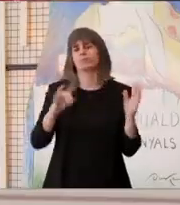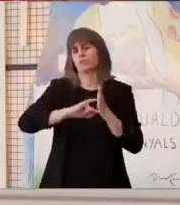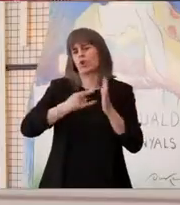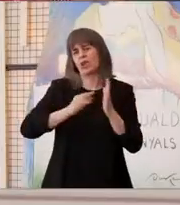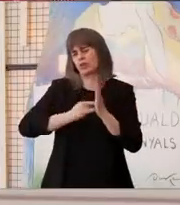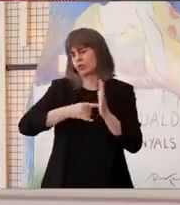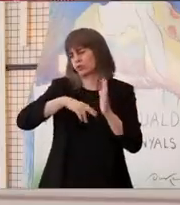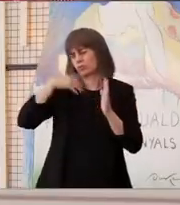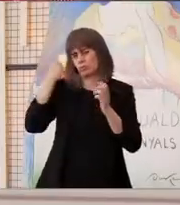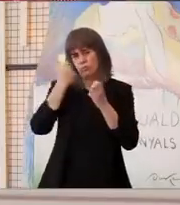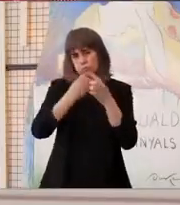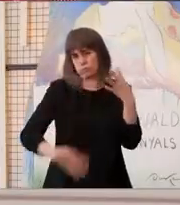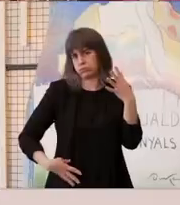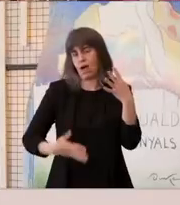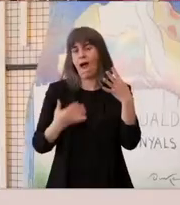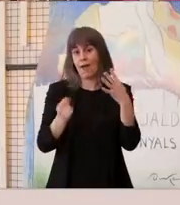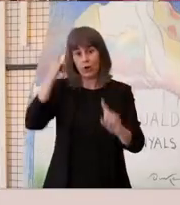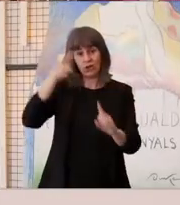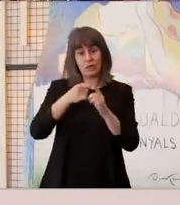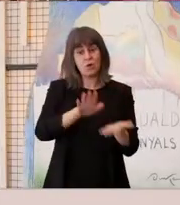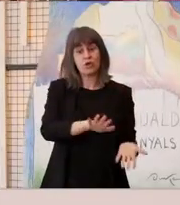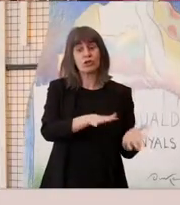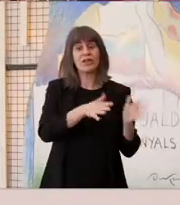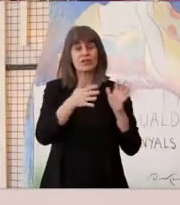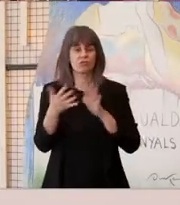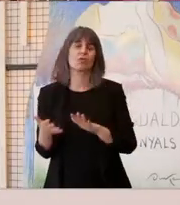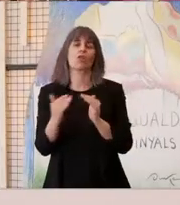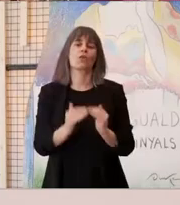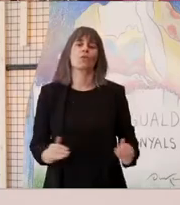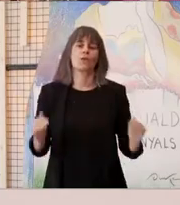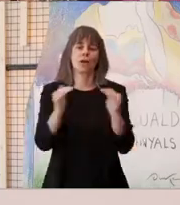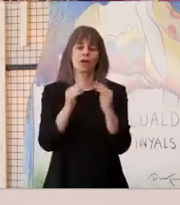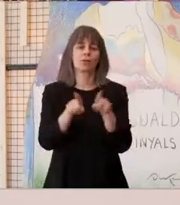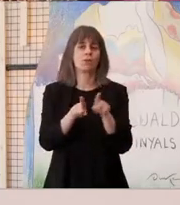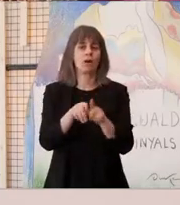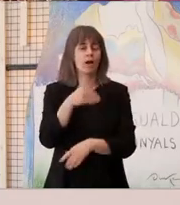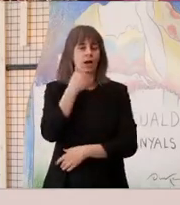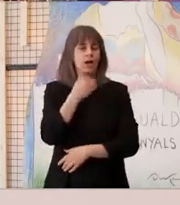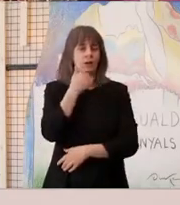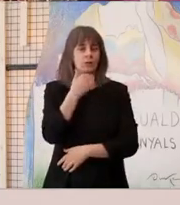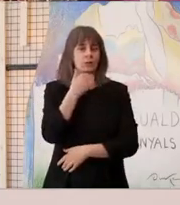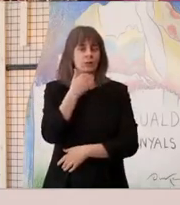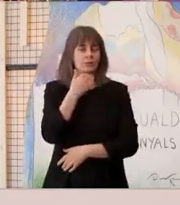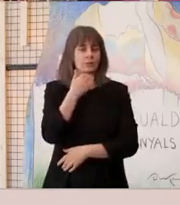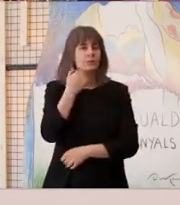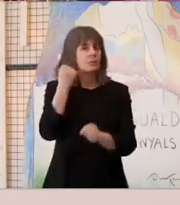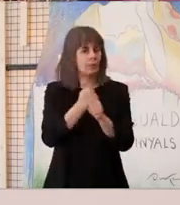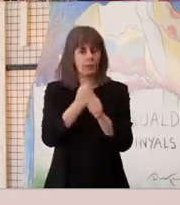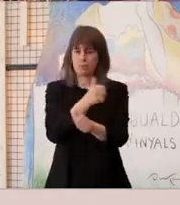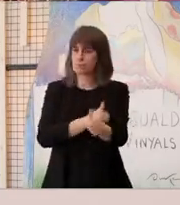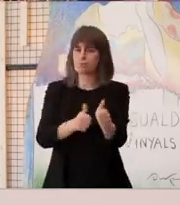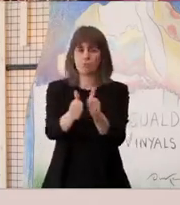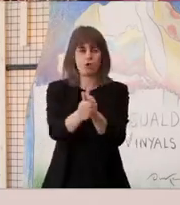de transformación de la igualdad como un elemento de trabajo prioritario